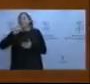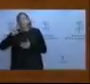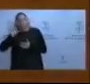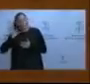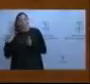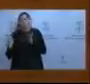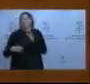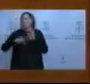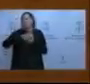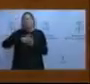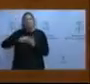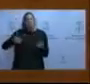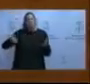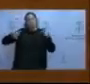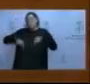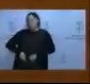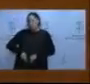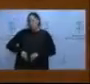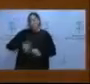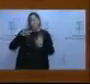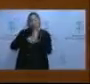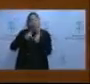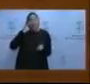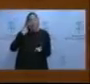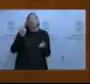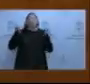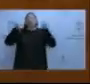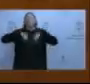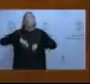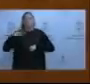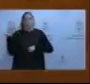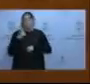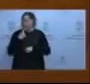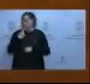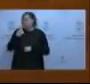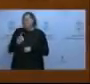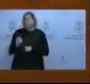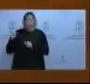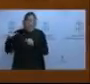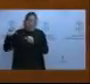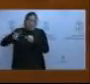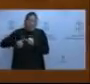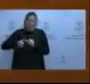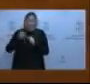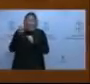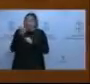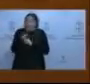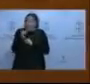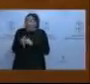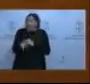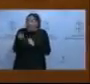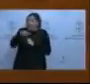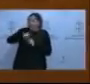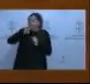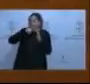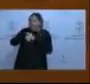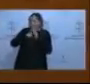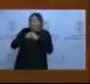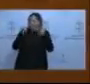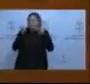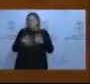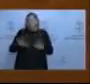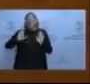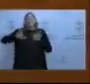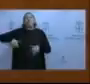acabar confirmando, señorías, lo que venimos diciendo hace mucho tiempo, que al final esa deuda y esa mala gestión la vamos a acabar pagando todos